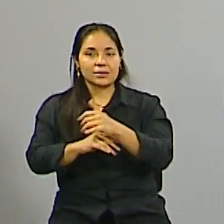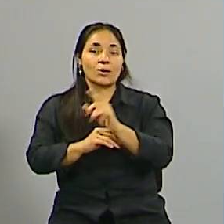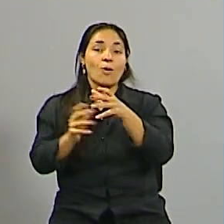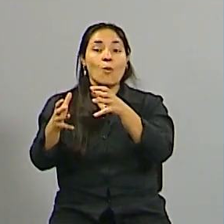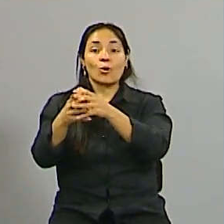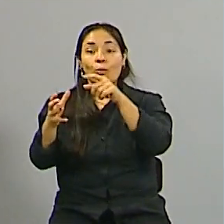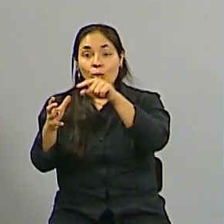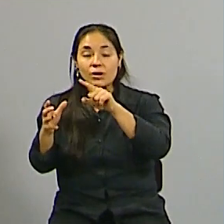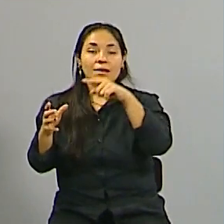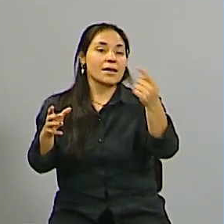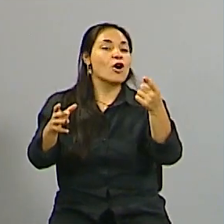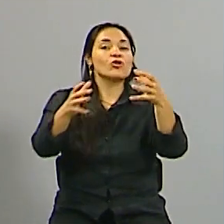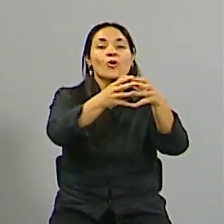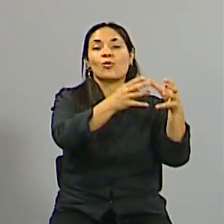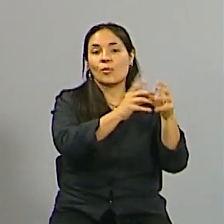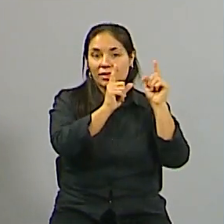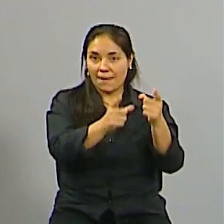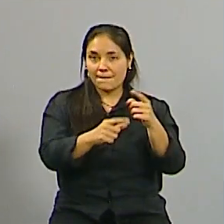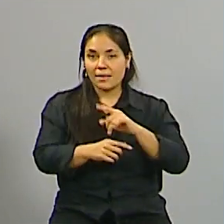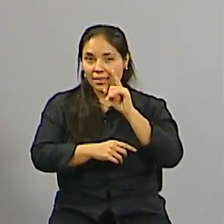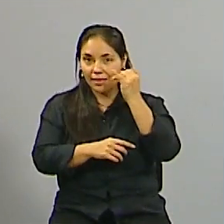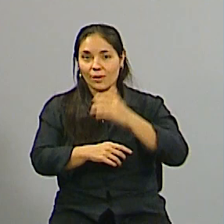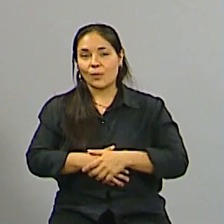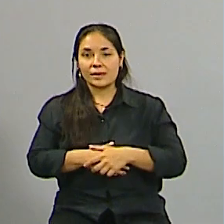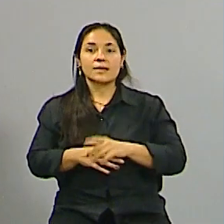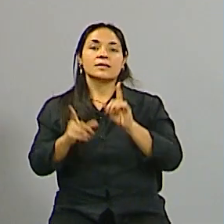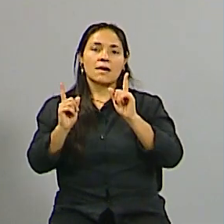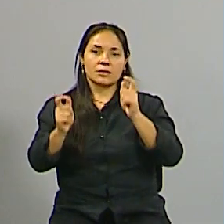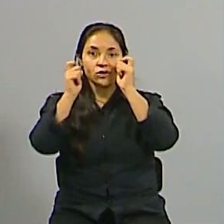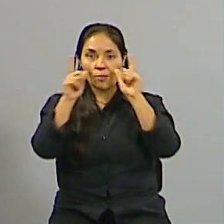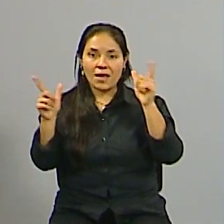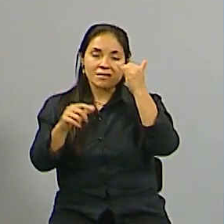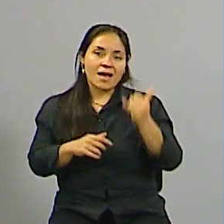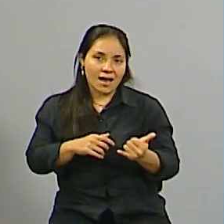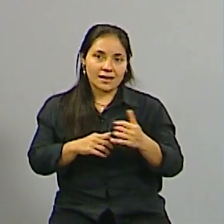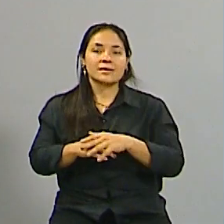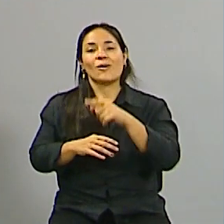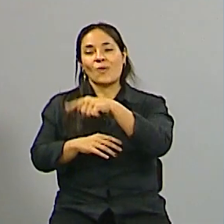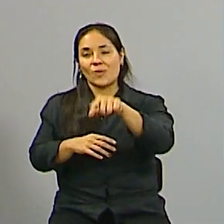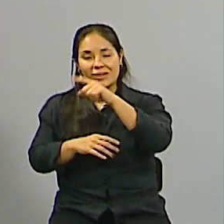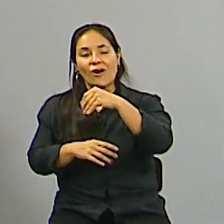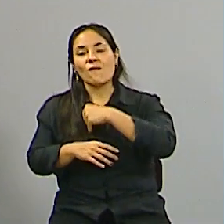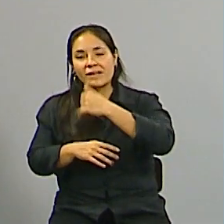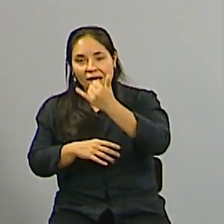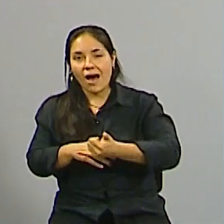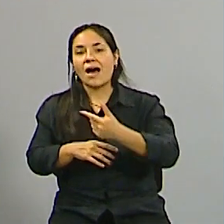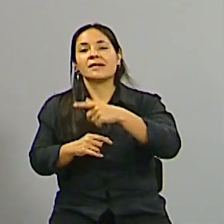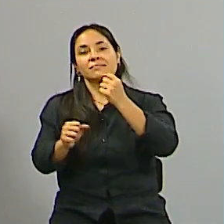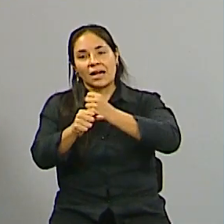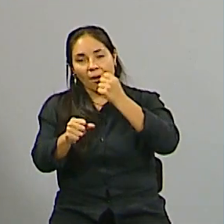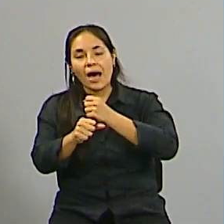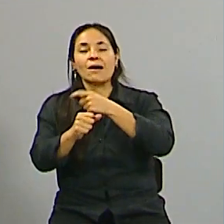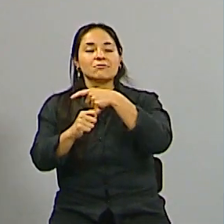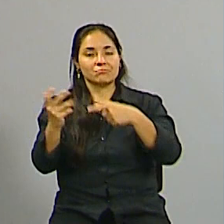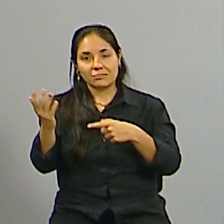sino también de los otros frentes, se vio. Y de pronto hubo sorpresa, lo volvemos a decir, más allá de que ustedes lo sabían porque venían trabajando y